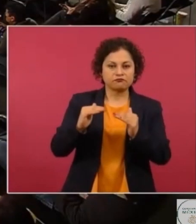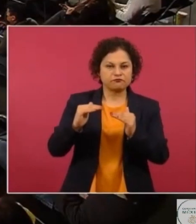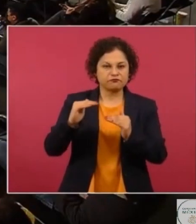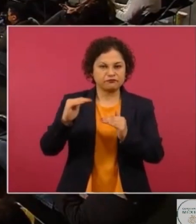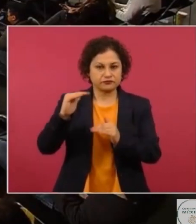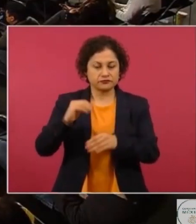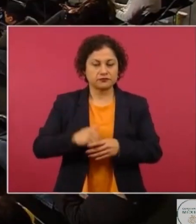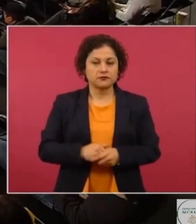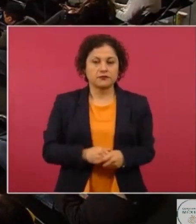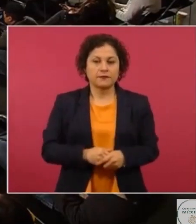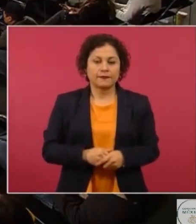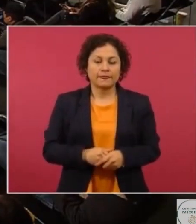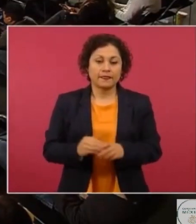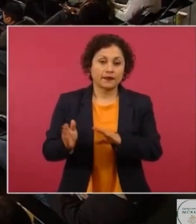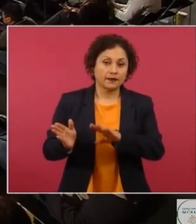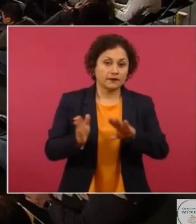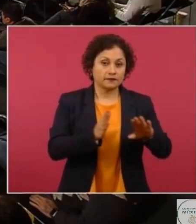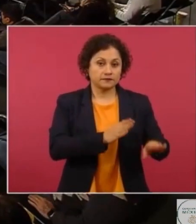Este